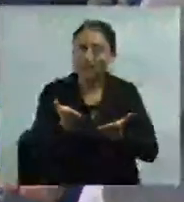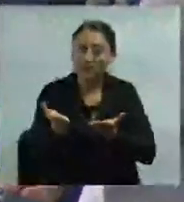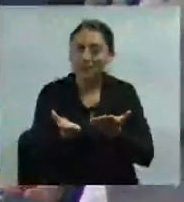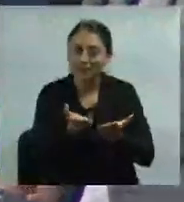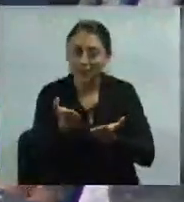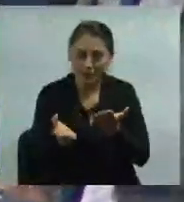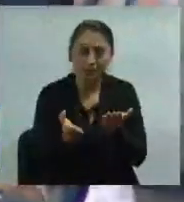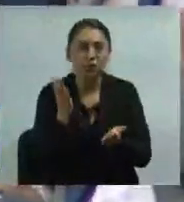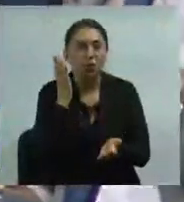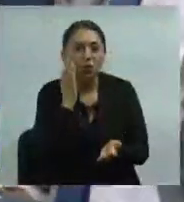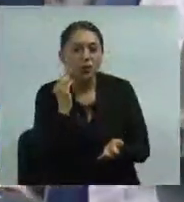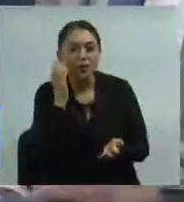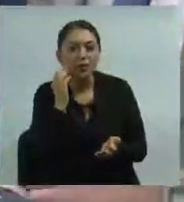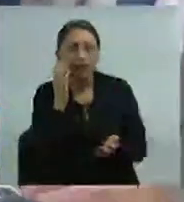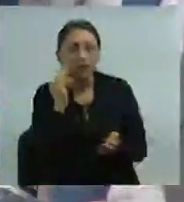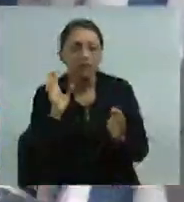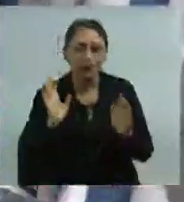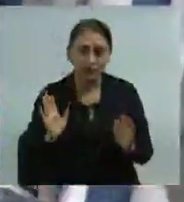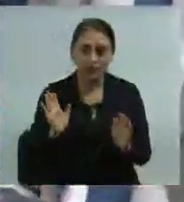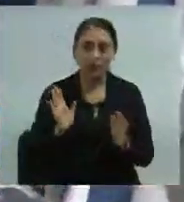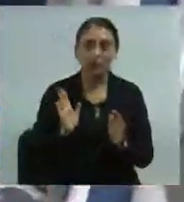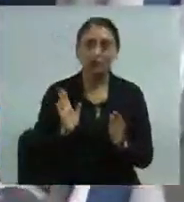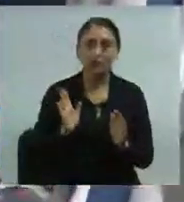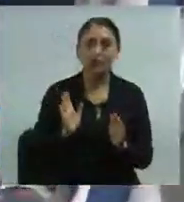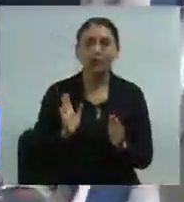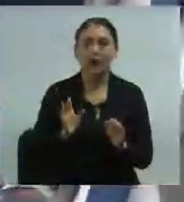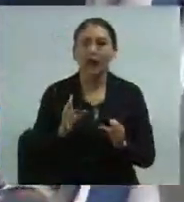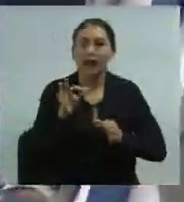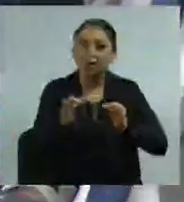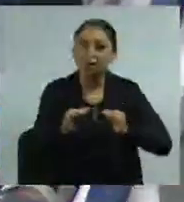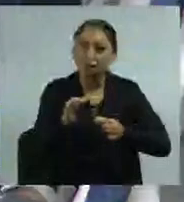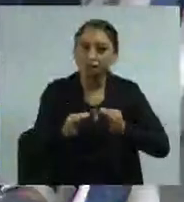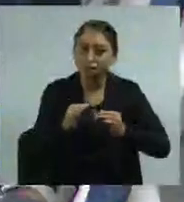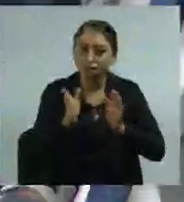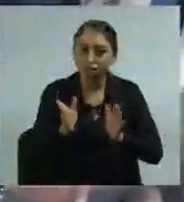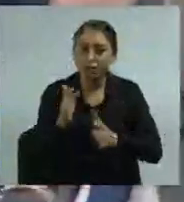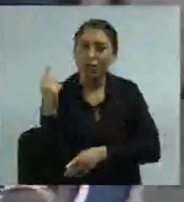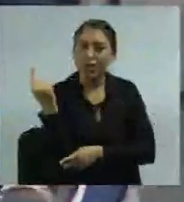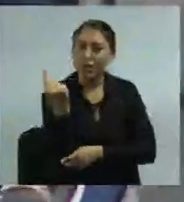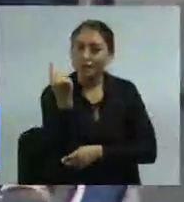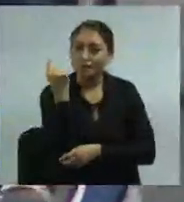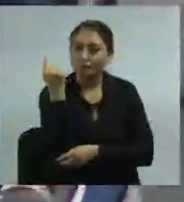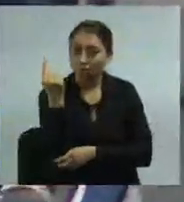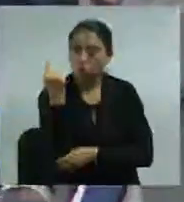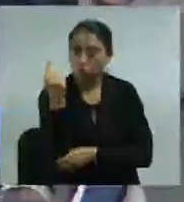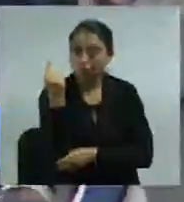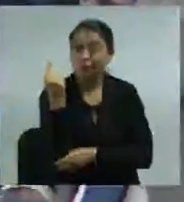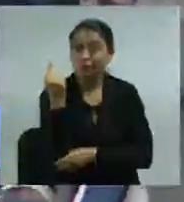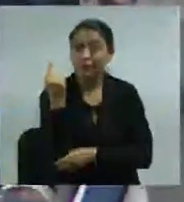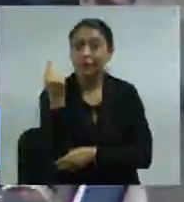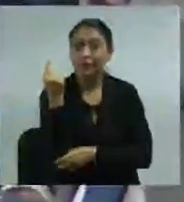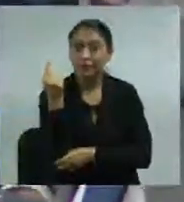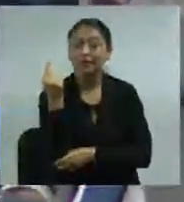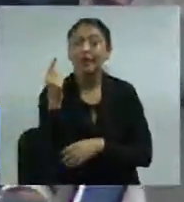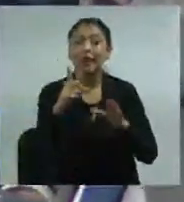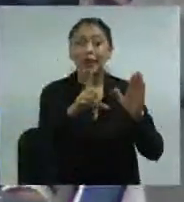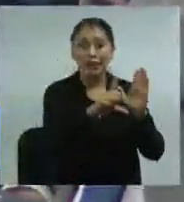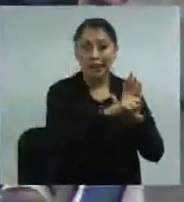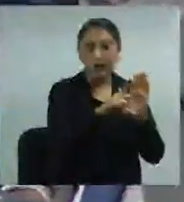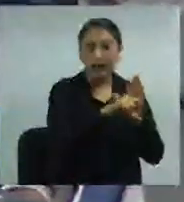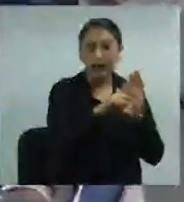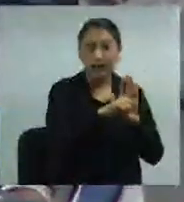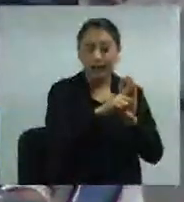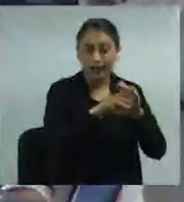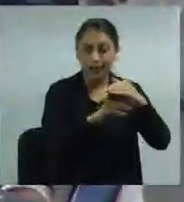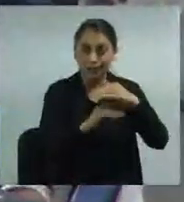tenido dentro de la carrera judicial y que es el aspecto más importante de la creación de la ley del